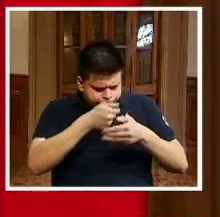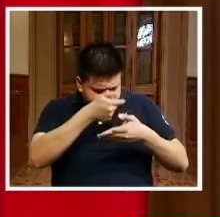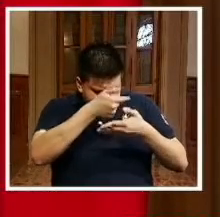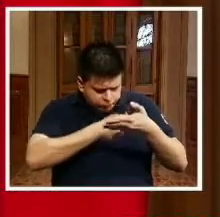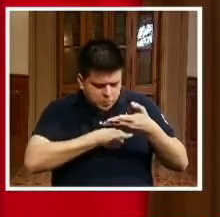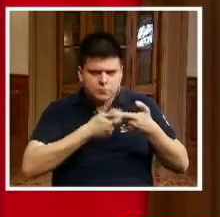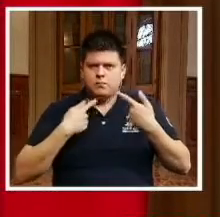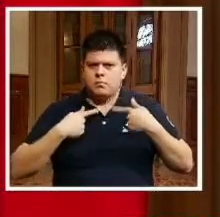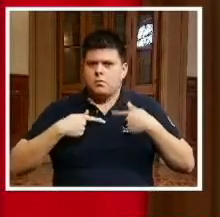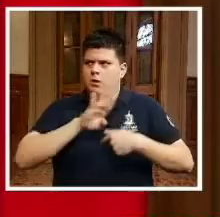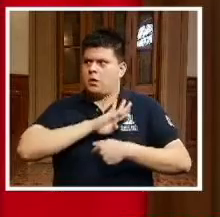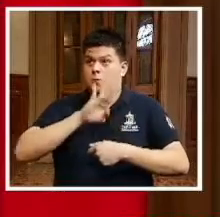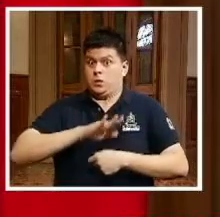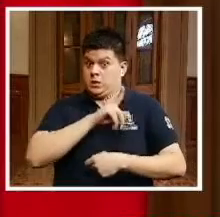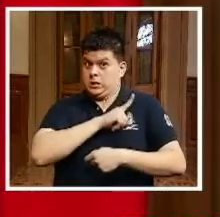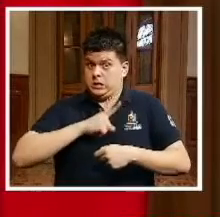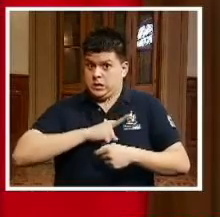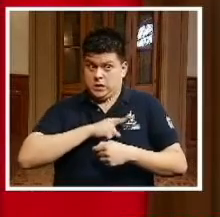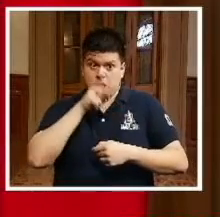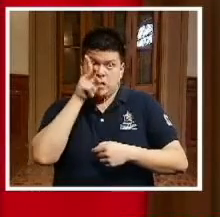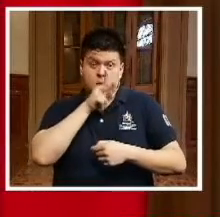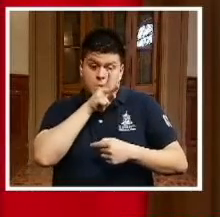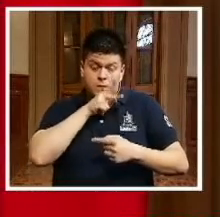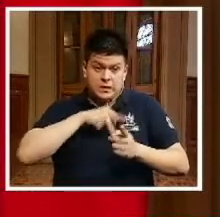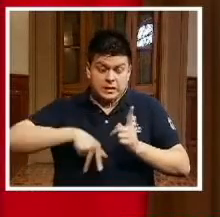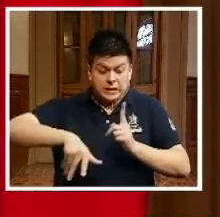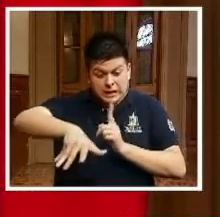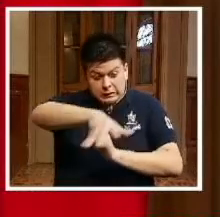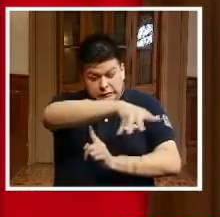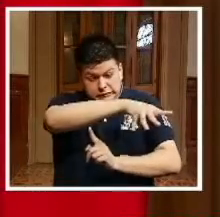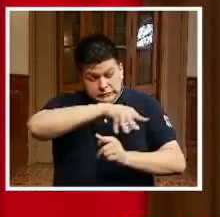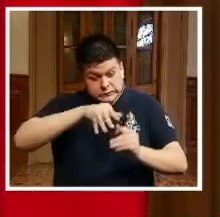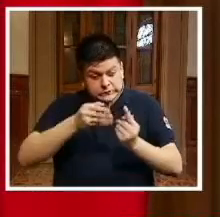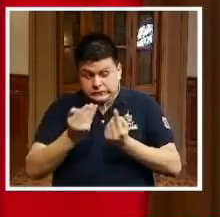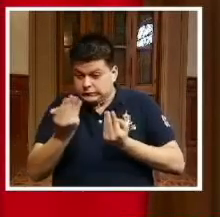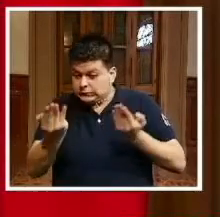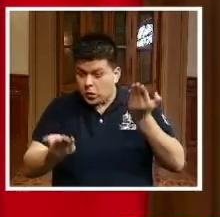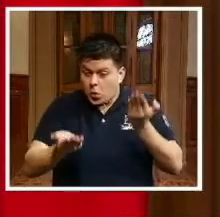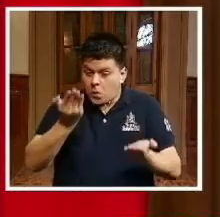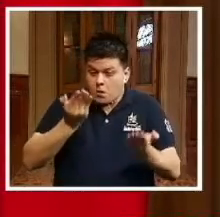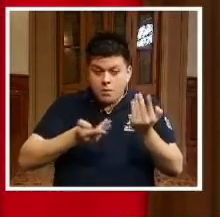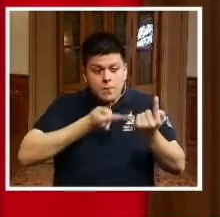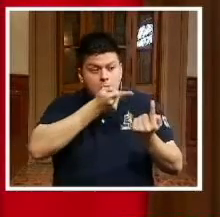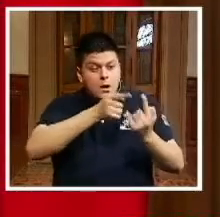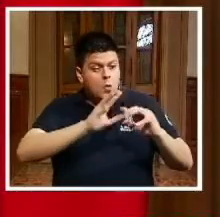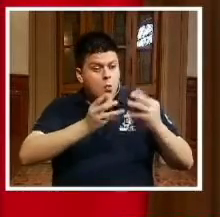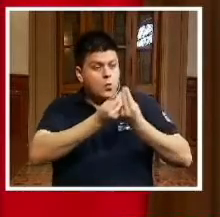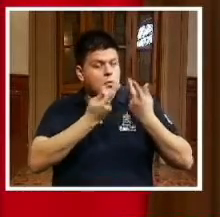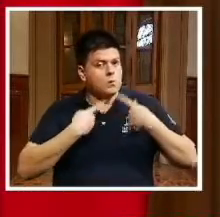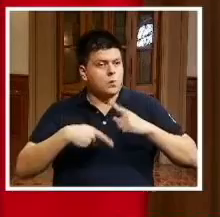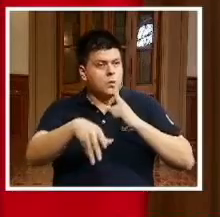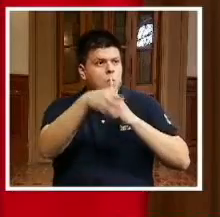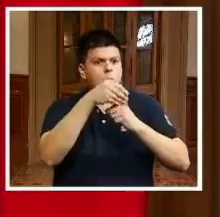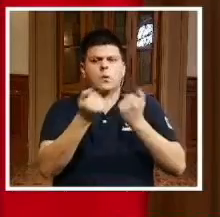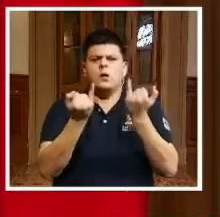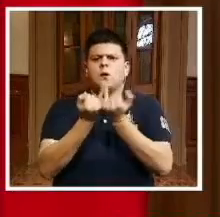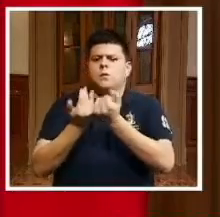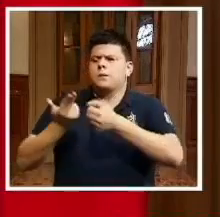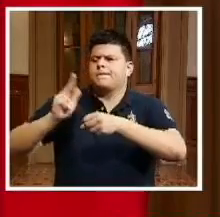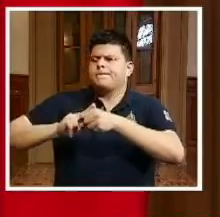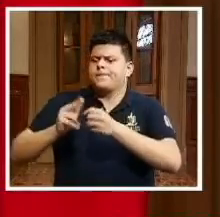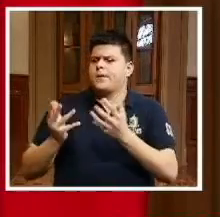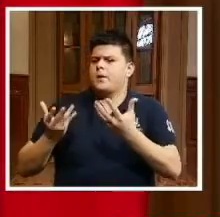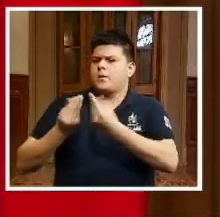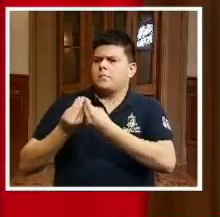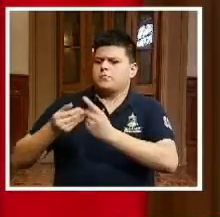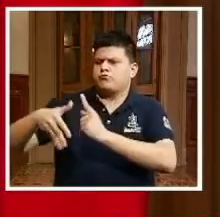defunciones y tiene que ser analizada en contexto de otras cifras que son los casos totales y las hospitalizaciones